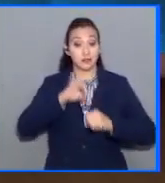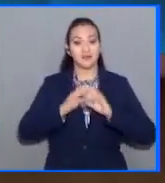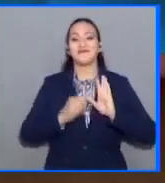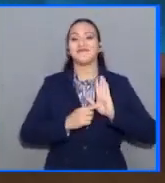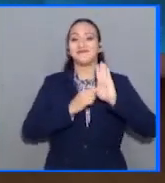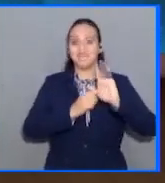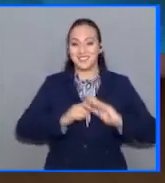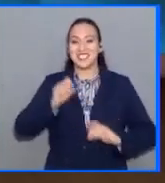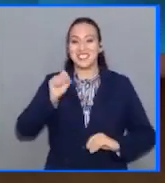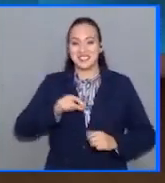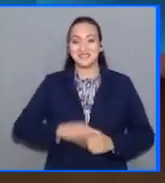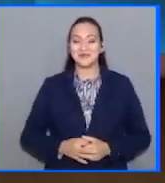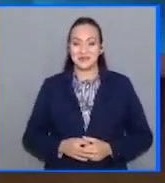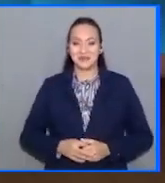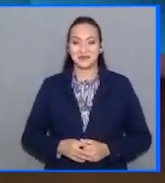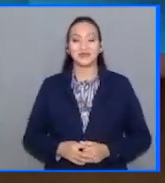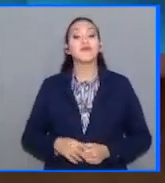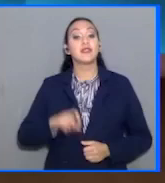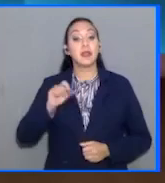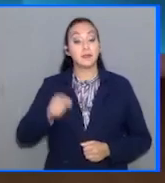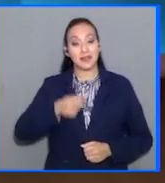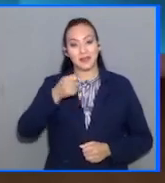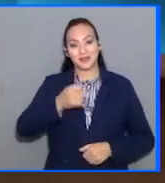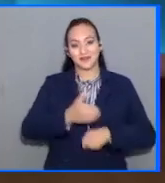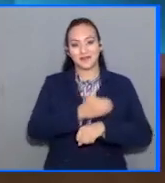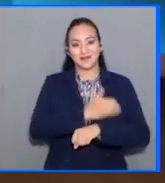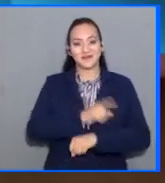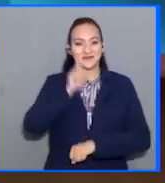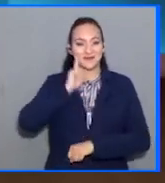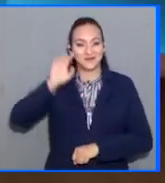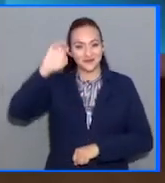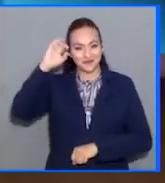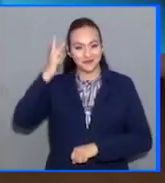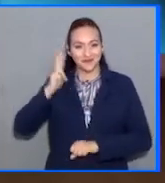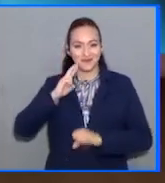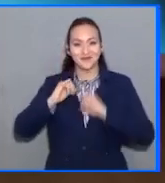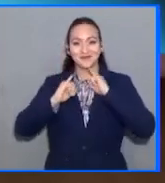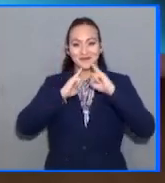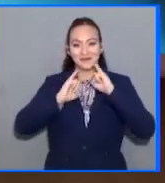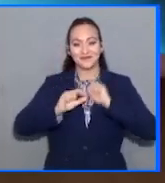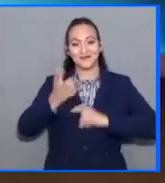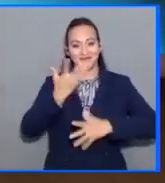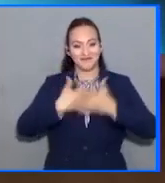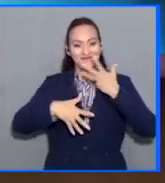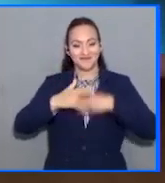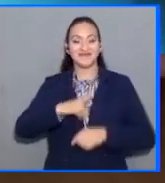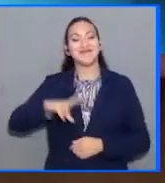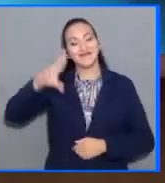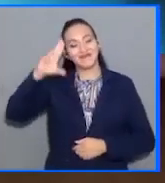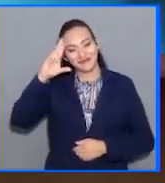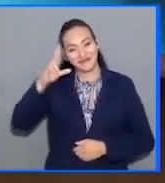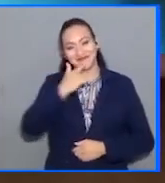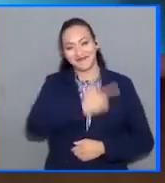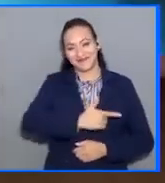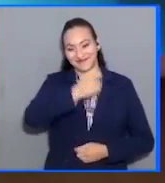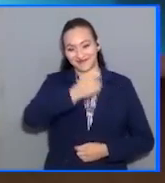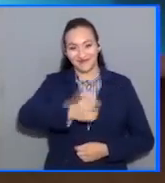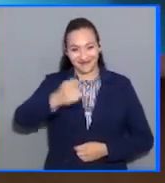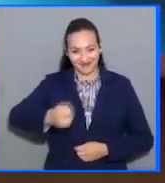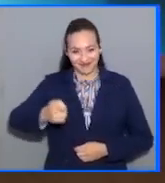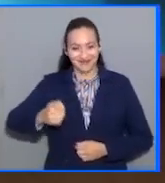federales. Pero antes saludo a mi compañera Eusiris Rostro, quien nos acompaña en la interpretación en lengua de señas